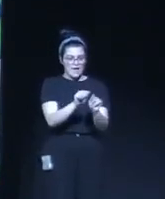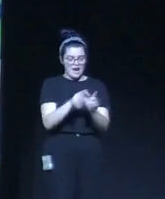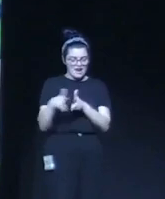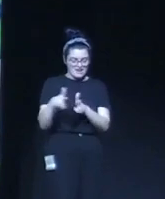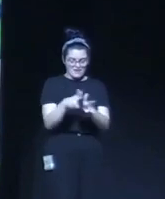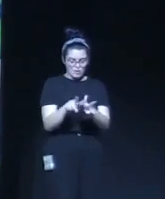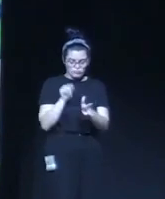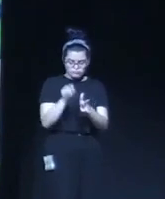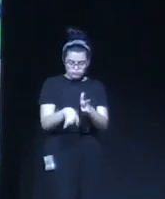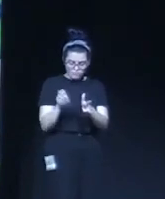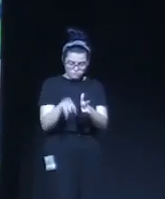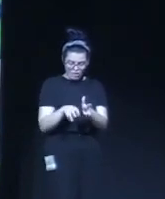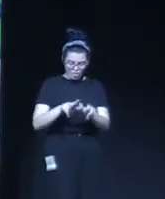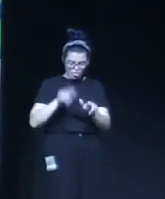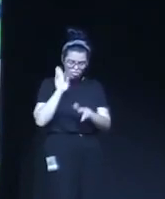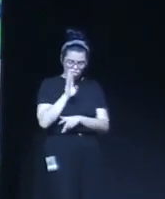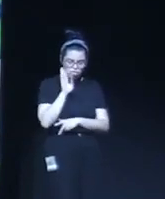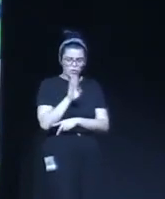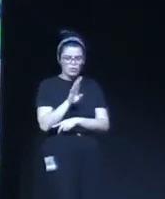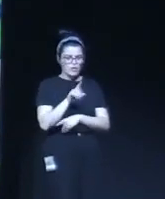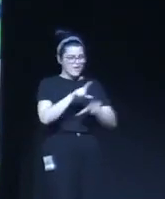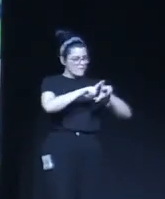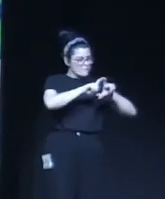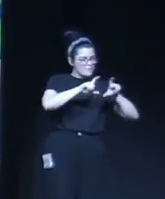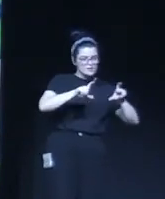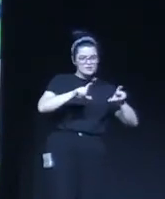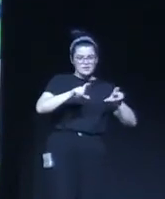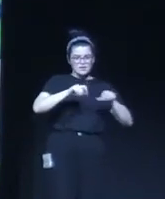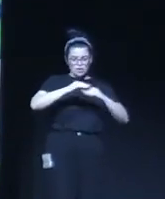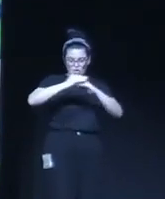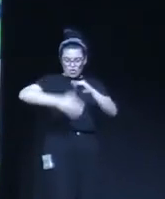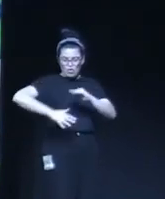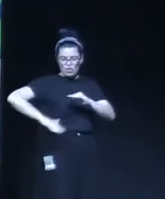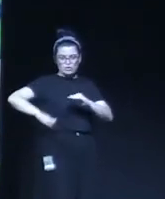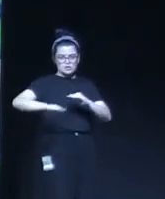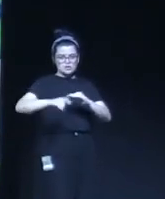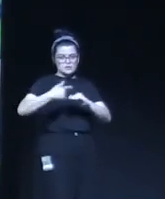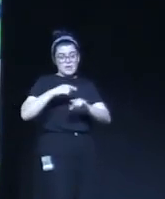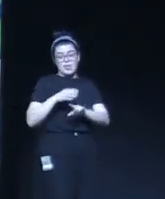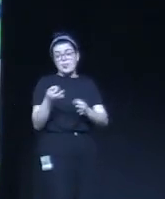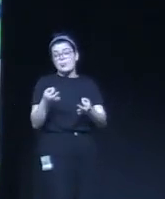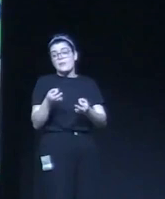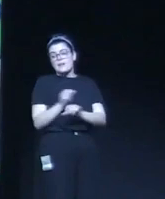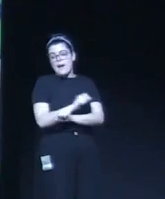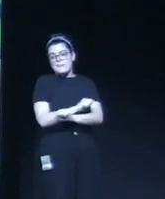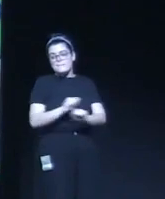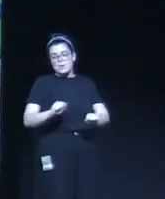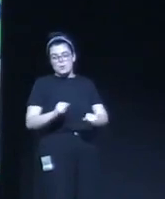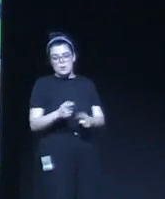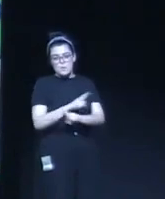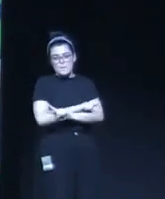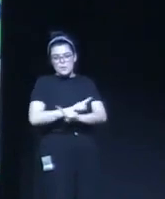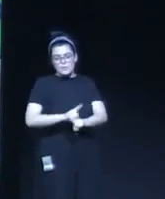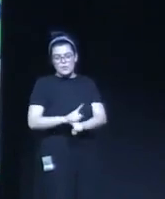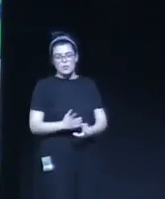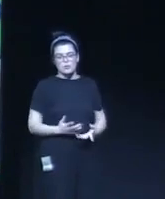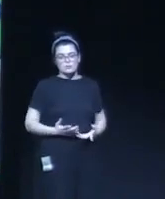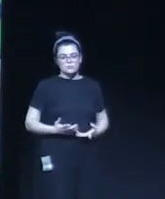ríos, empresas, costas, no se puede hacer. Debía estar prohibido. Bueno, pues, ¿qué hay que hacer?